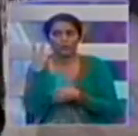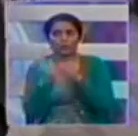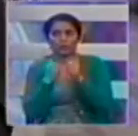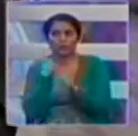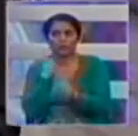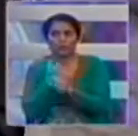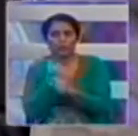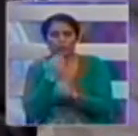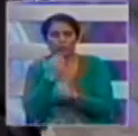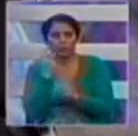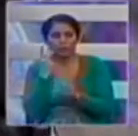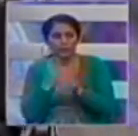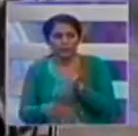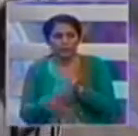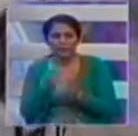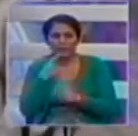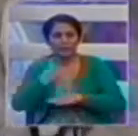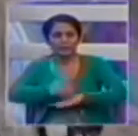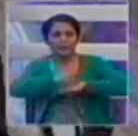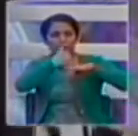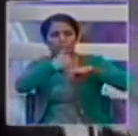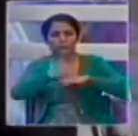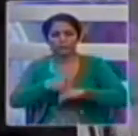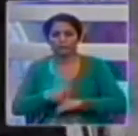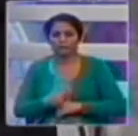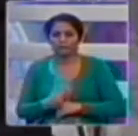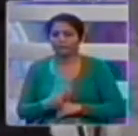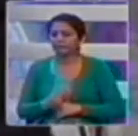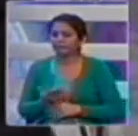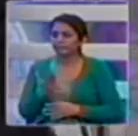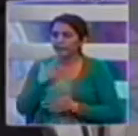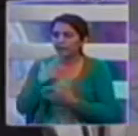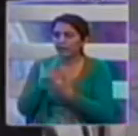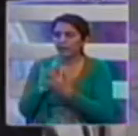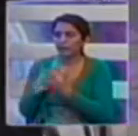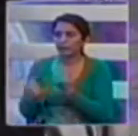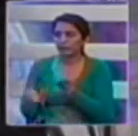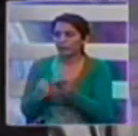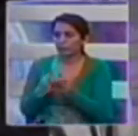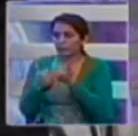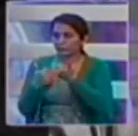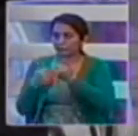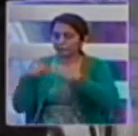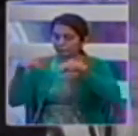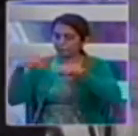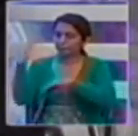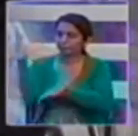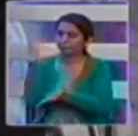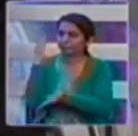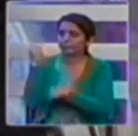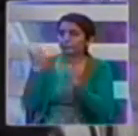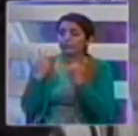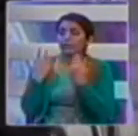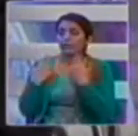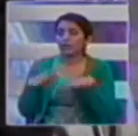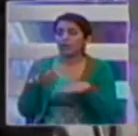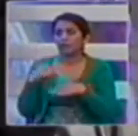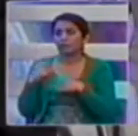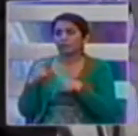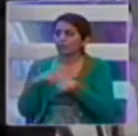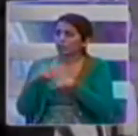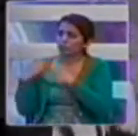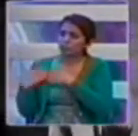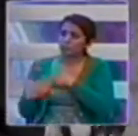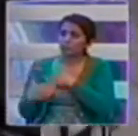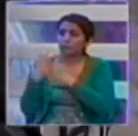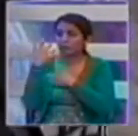nada. Buenas tardes. Sí, muy buenas. Muchísimas gracias también por el apoyo brindado por este medio de comunicación. Han pasado, como usted ha manifestado,